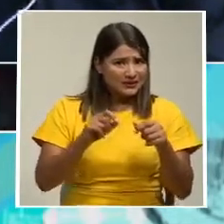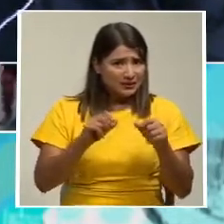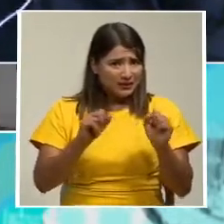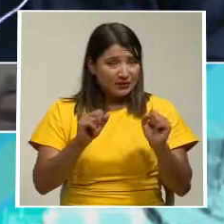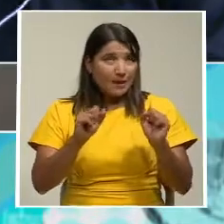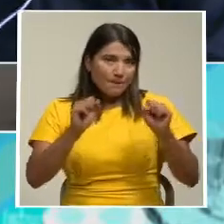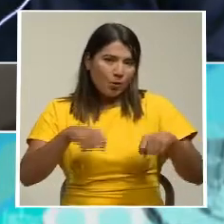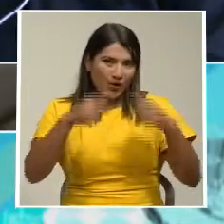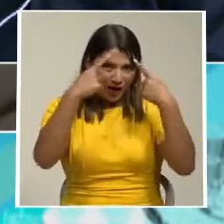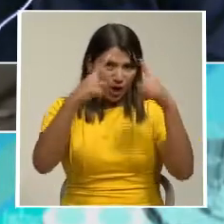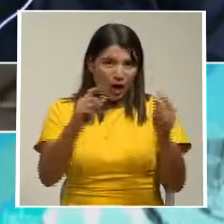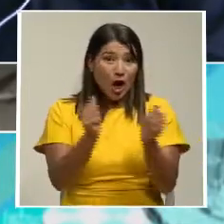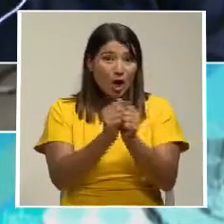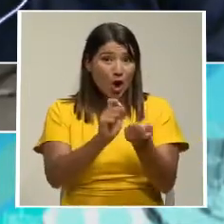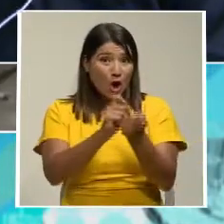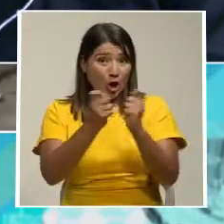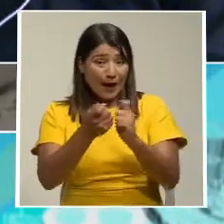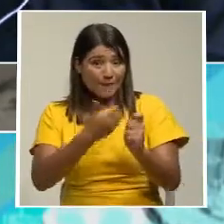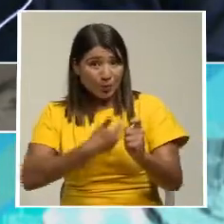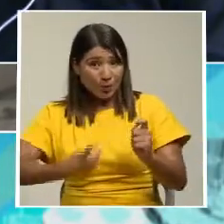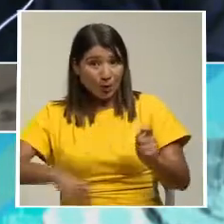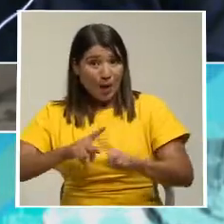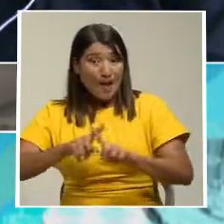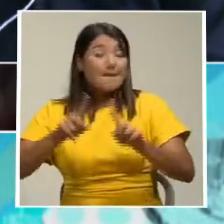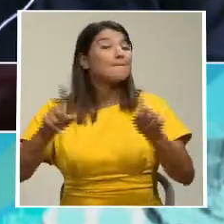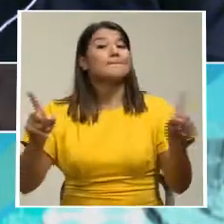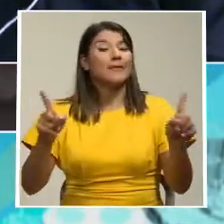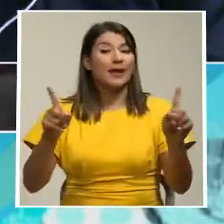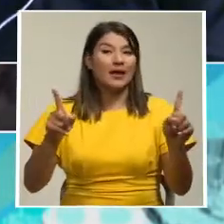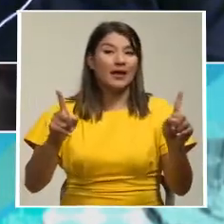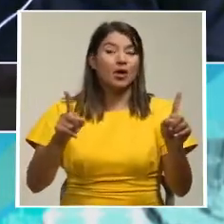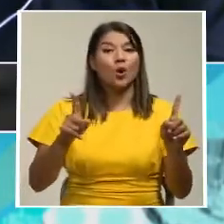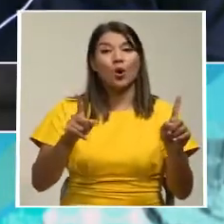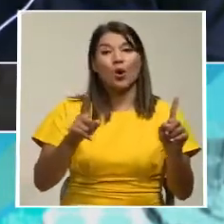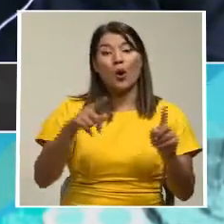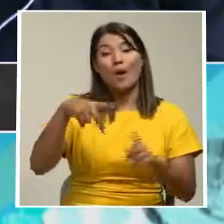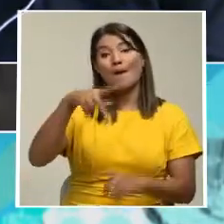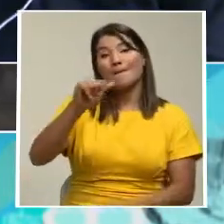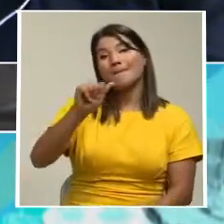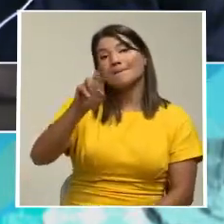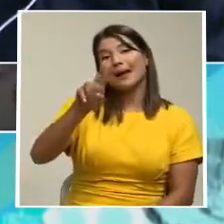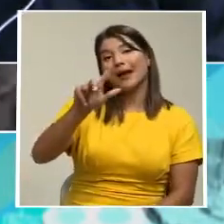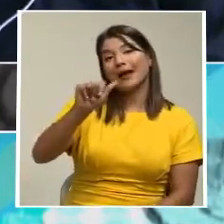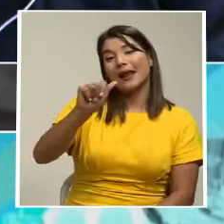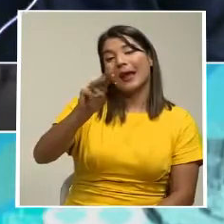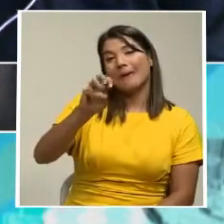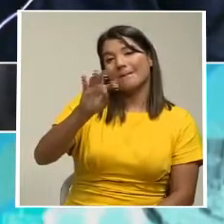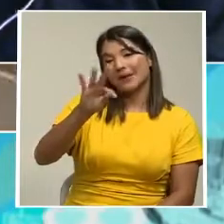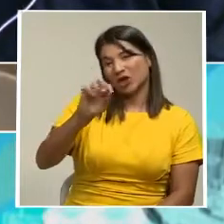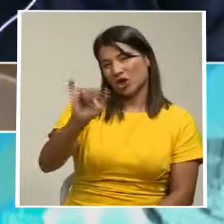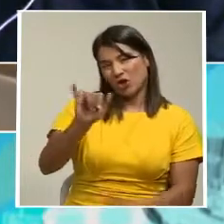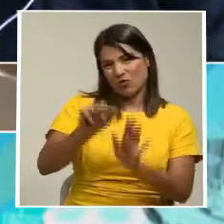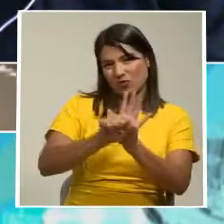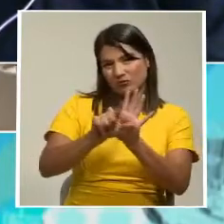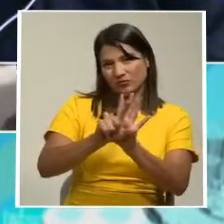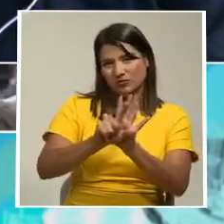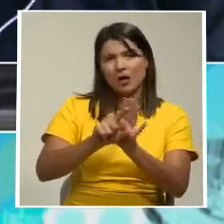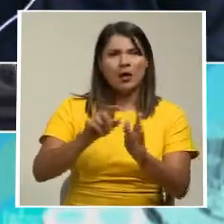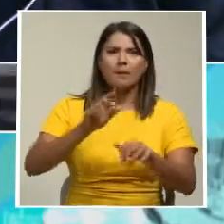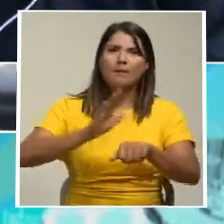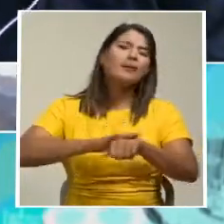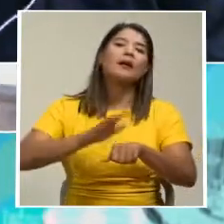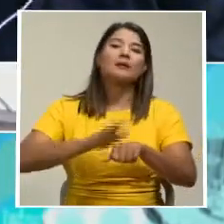pero el Parlamento aprobó con mayoría del Partido Sandinista una ley que limita la participación de